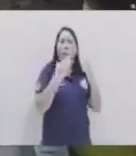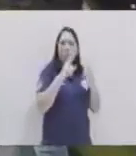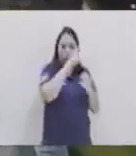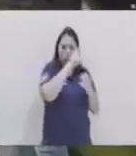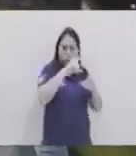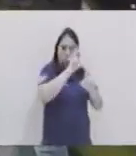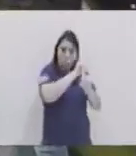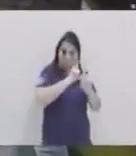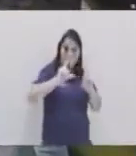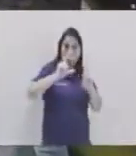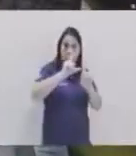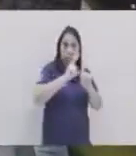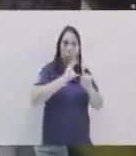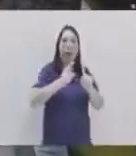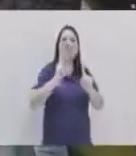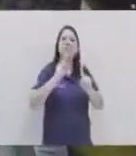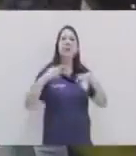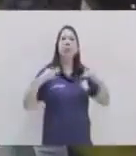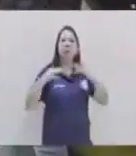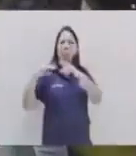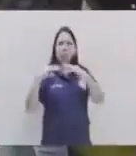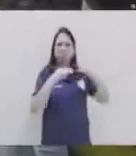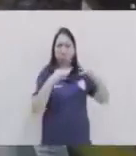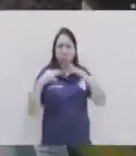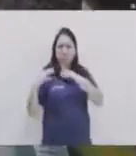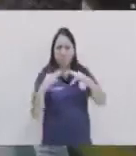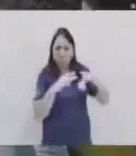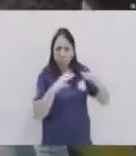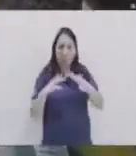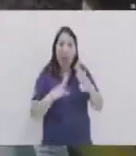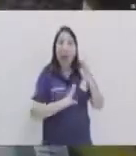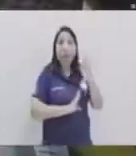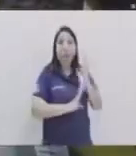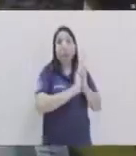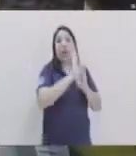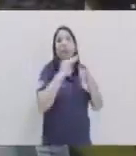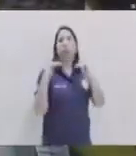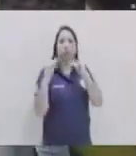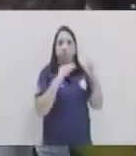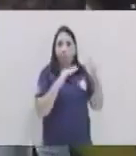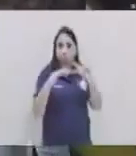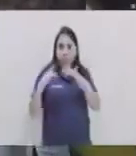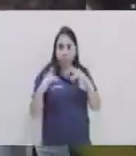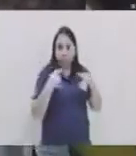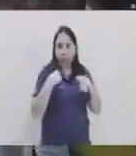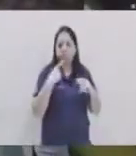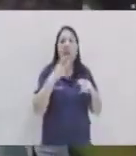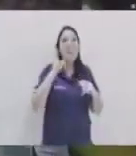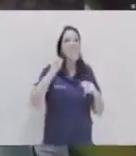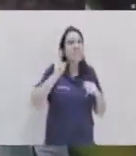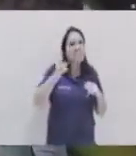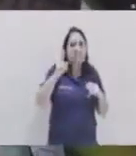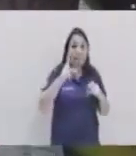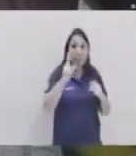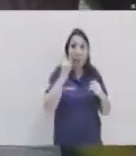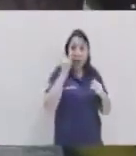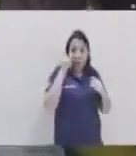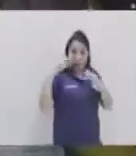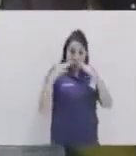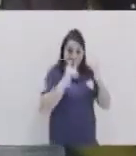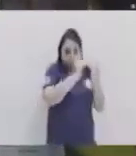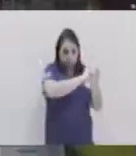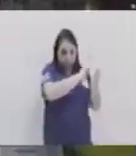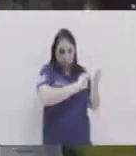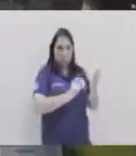guerrera. Ellos desarrollaron las guerras floridas y lo que hacían era tomar a quienes tenían como esclavos, que